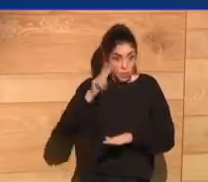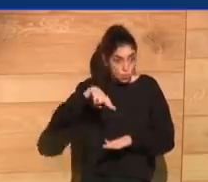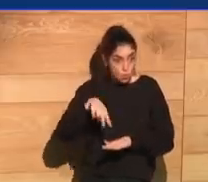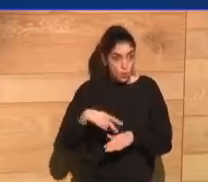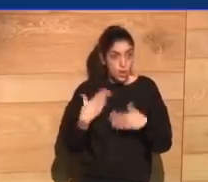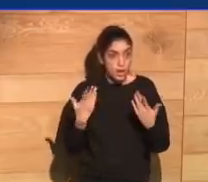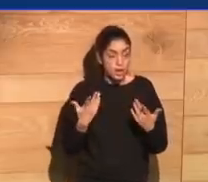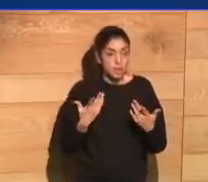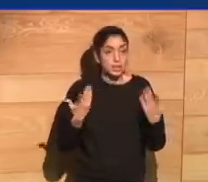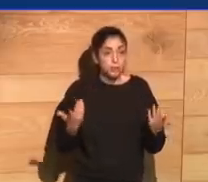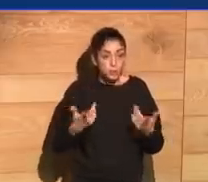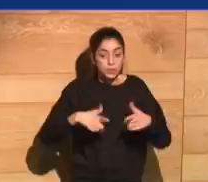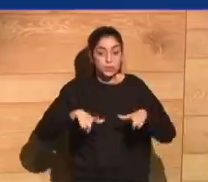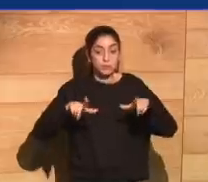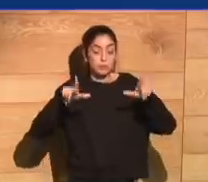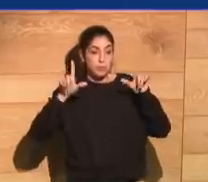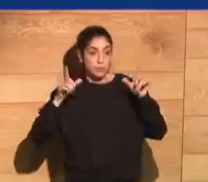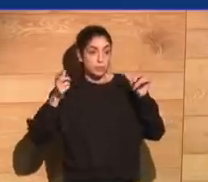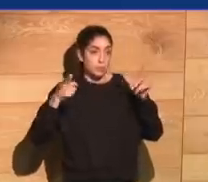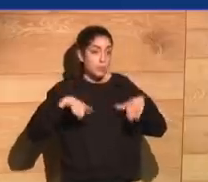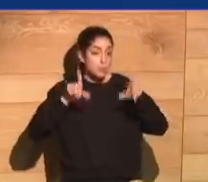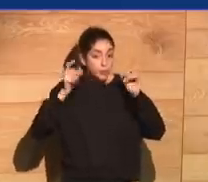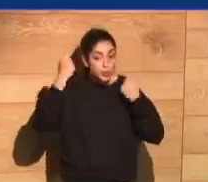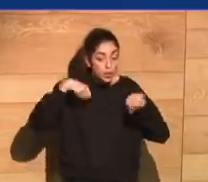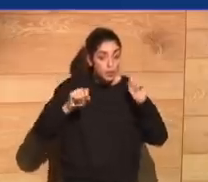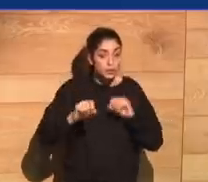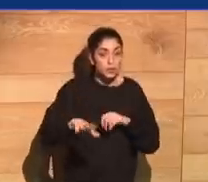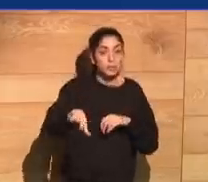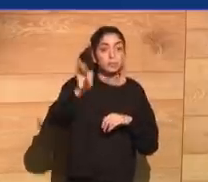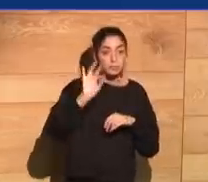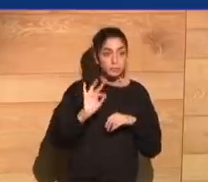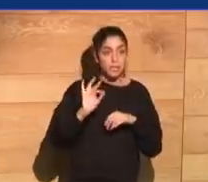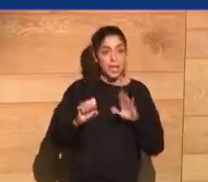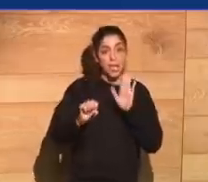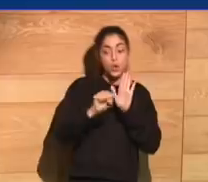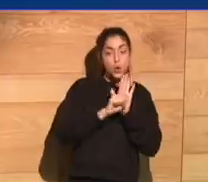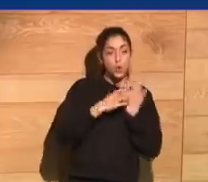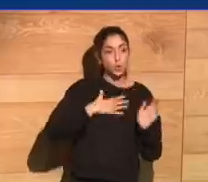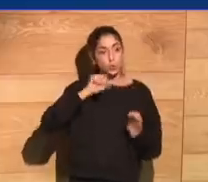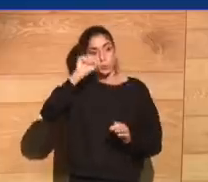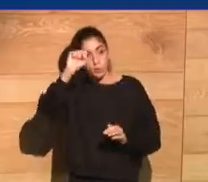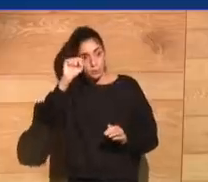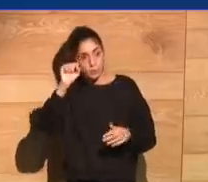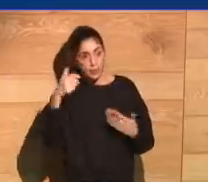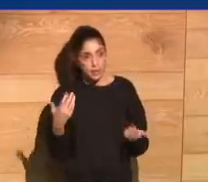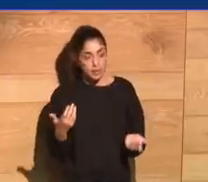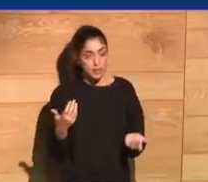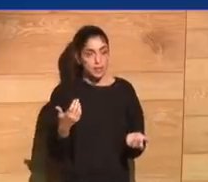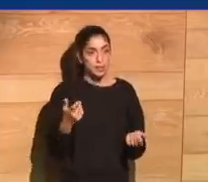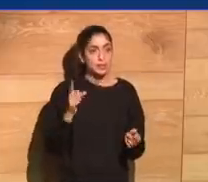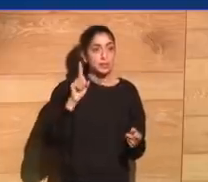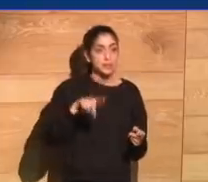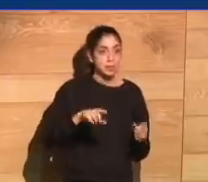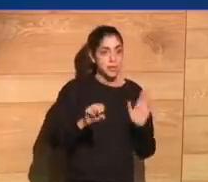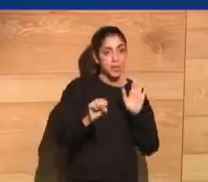que durante años y años se convierte en el icono de Superman. Se da con la música que se convierte en la icónica